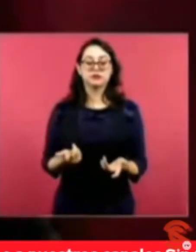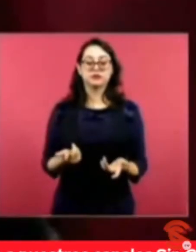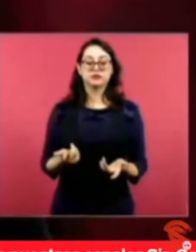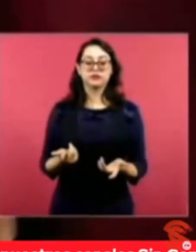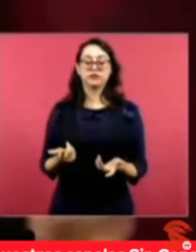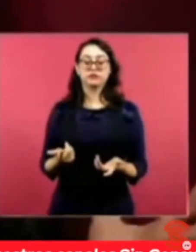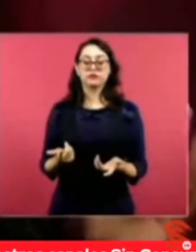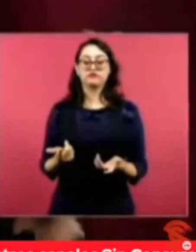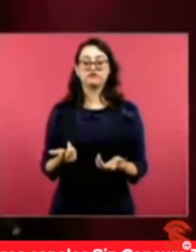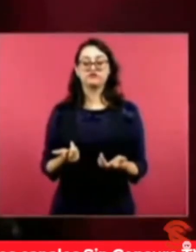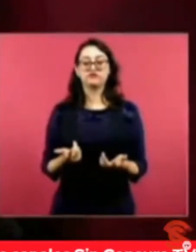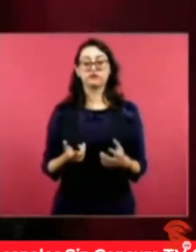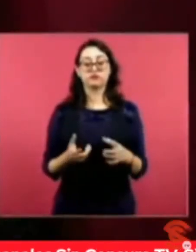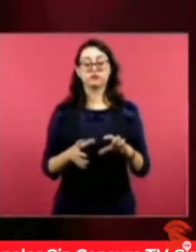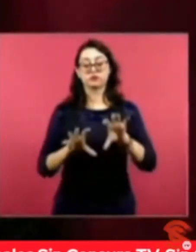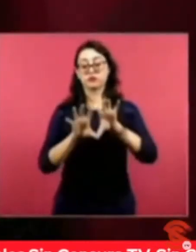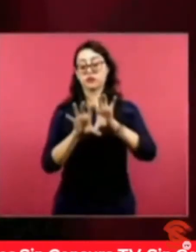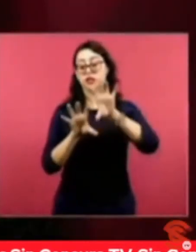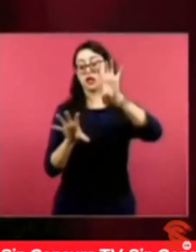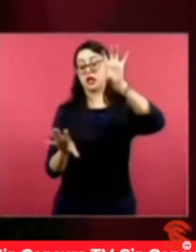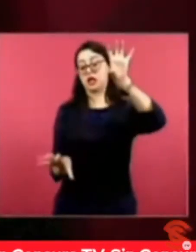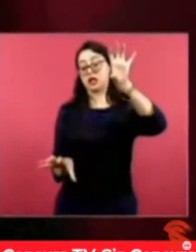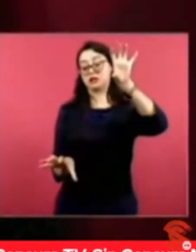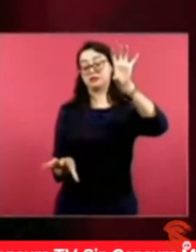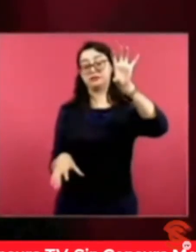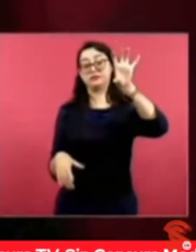hay una región que vive de otra